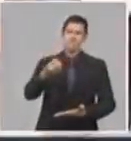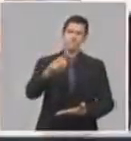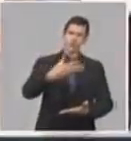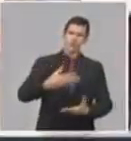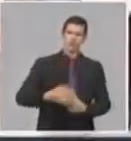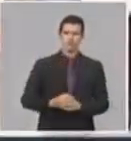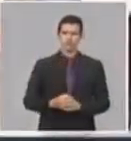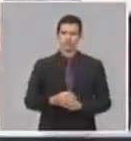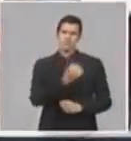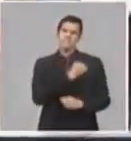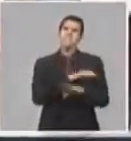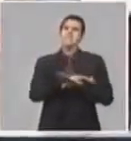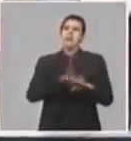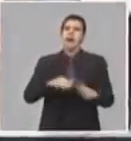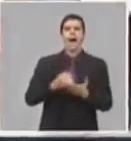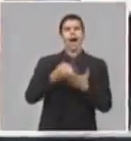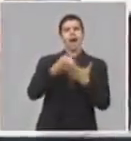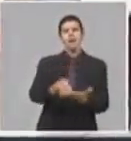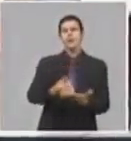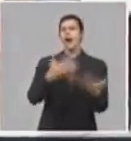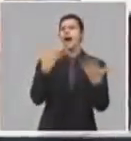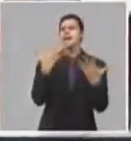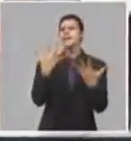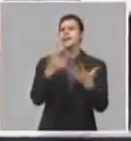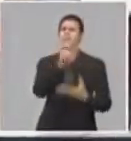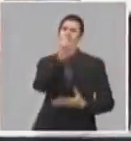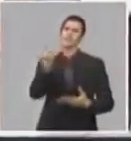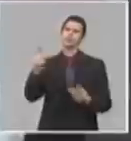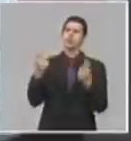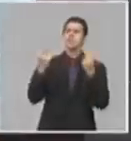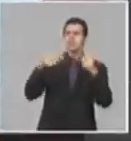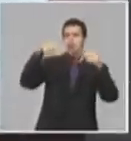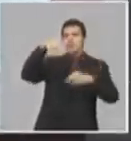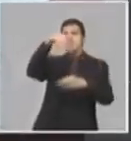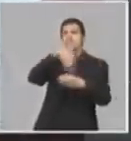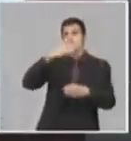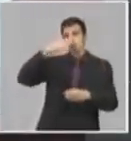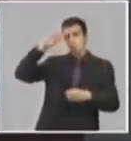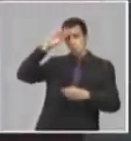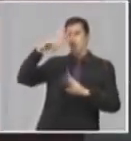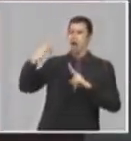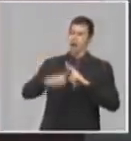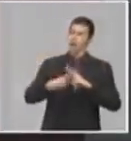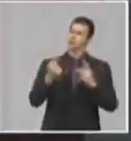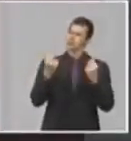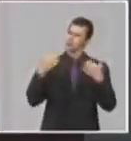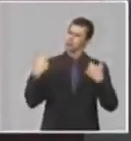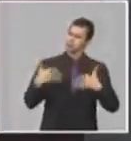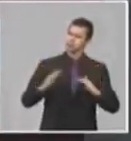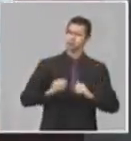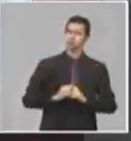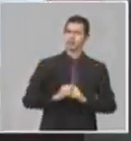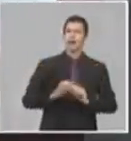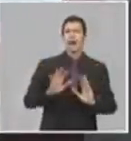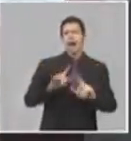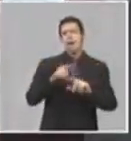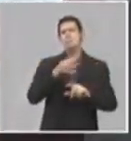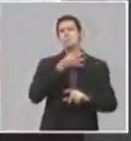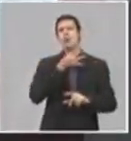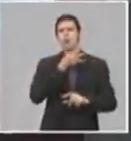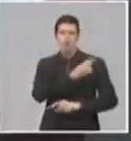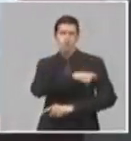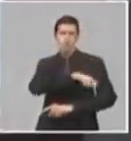una minoría? Es cierto que con algunas de estas medidas se corren riesgo. Tendremos que enfrentar los coleros de manera más decisiva y